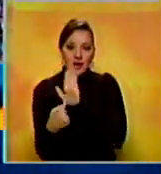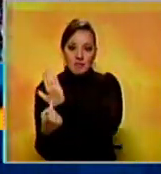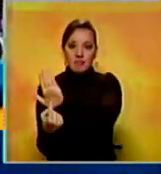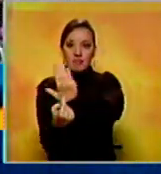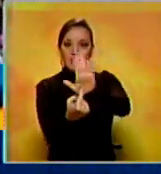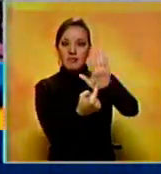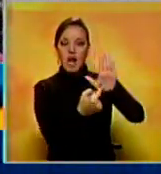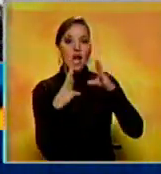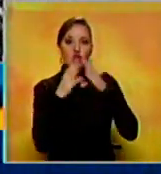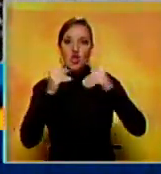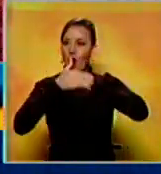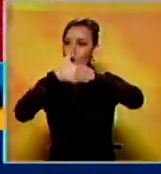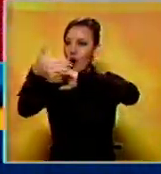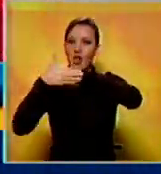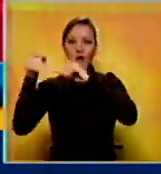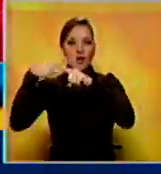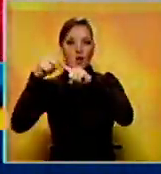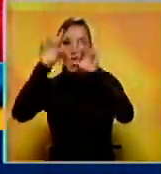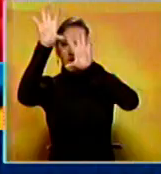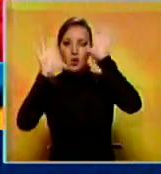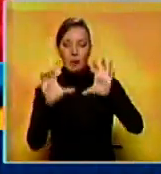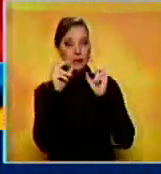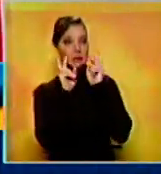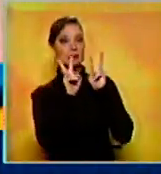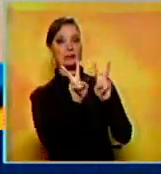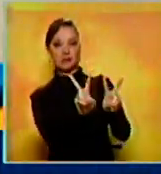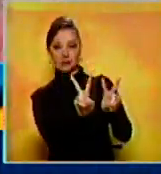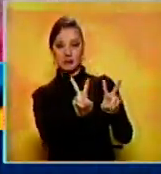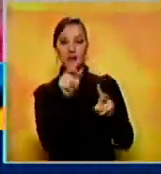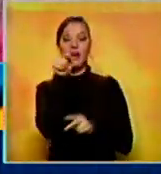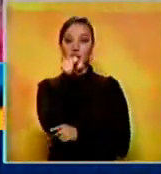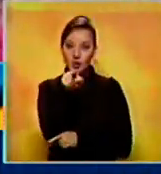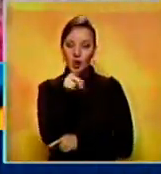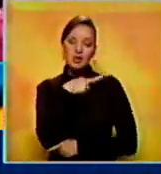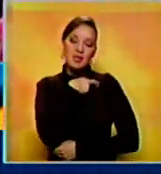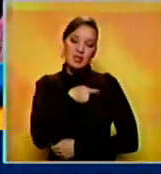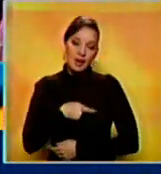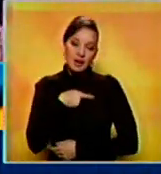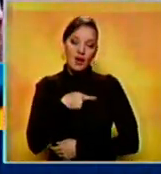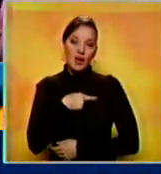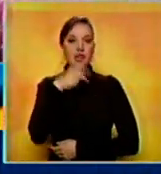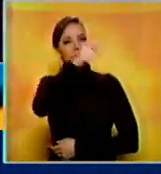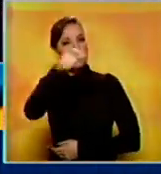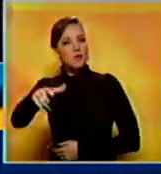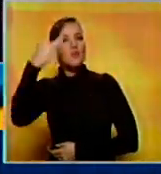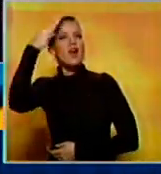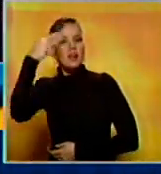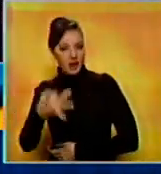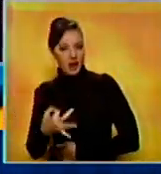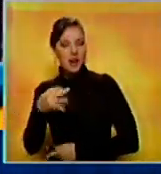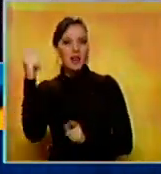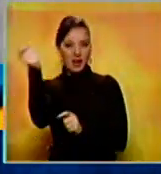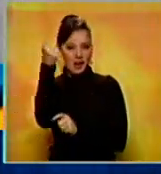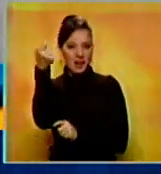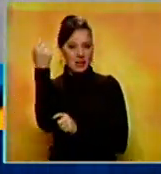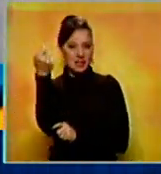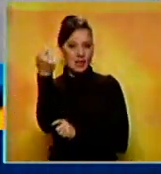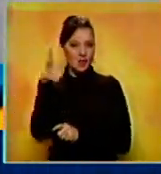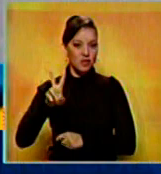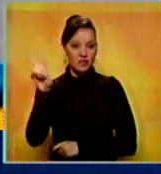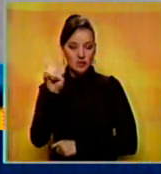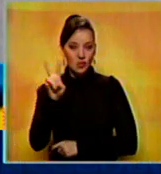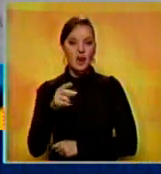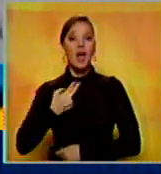fronteras proyectando y enalteciendo el gentilicio, la religiosidad y la idiosincrasia de los habitantes del llano venezolano.